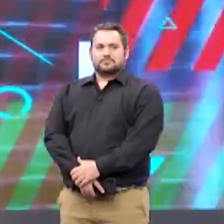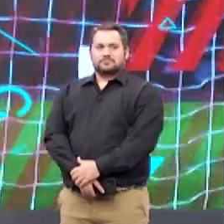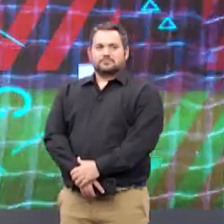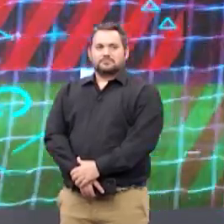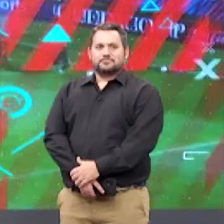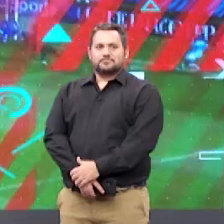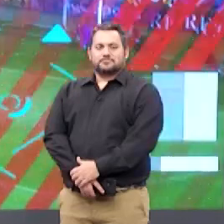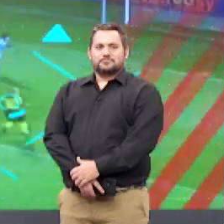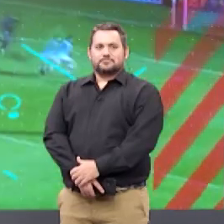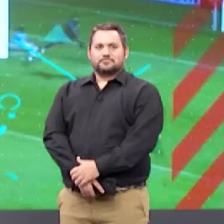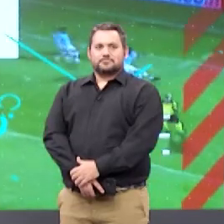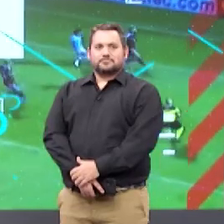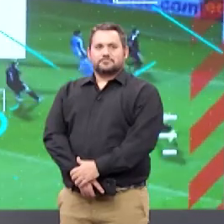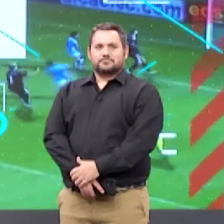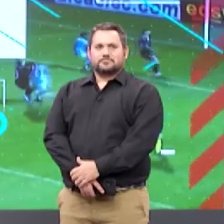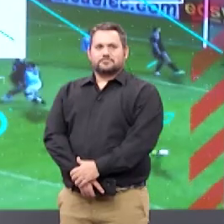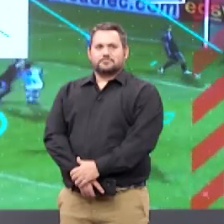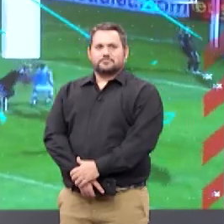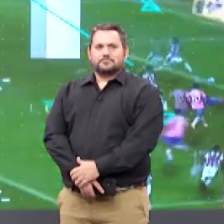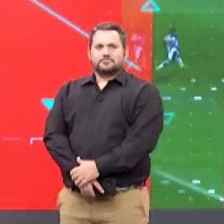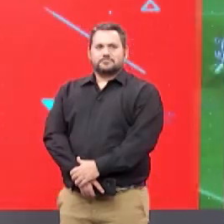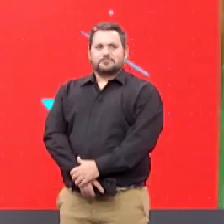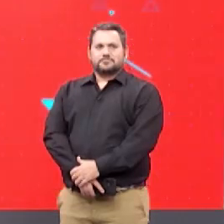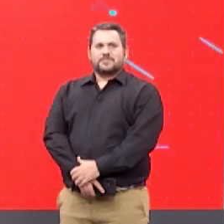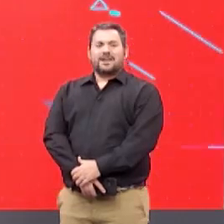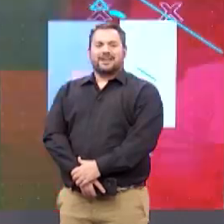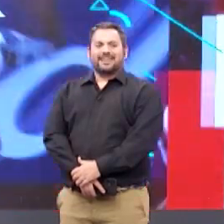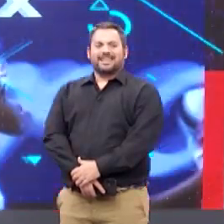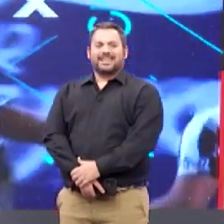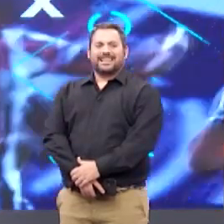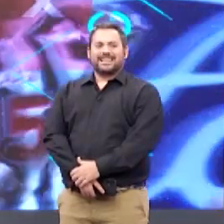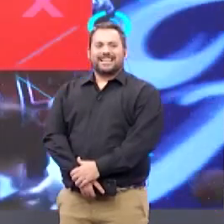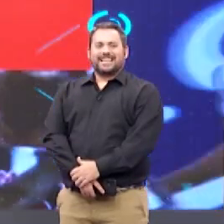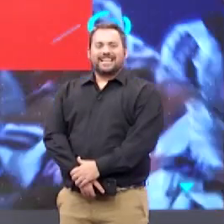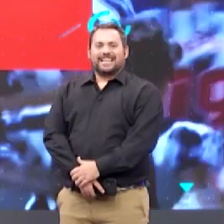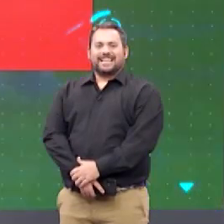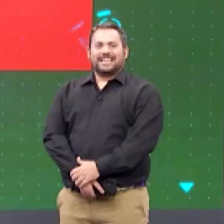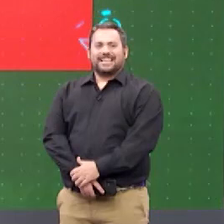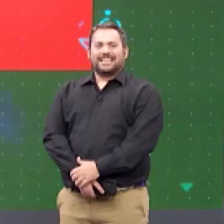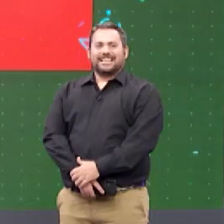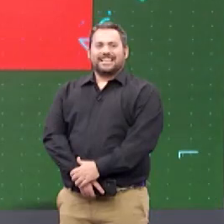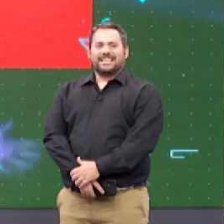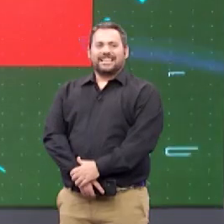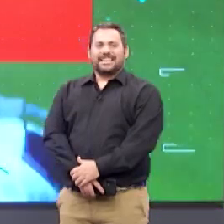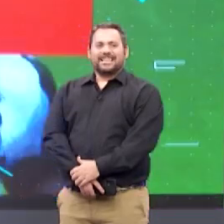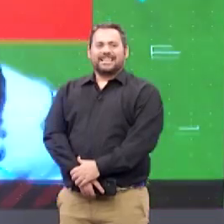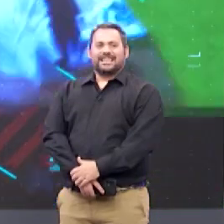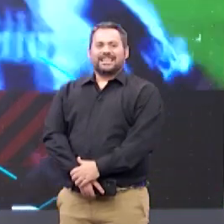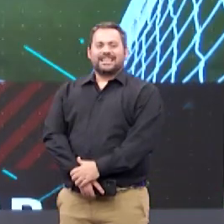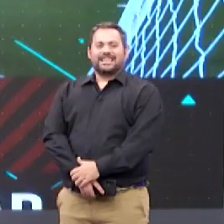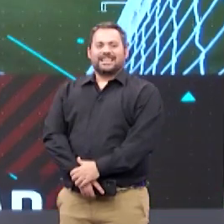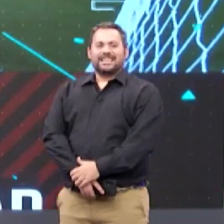un protagonista. Encima, tipos que están plenamente identificados, ¿no? Gandolfi, la verdad que... No digo que sea hincha de Talleres, pero un tipo que